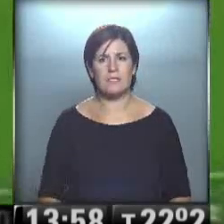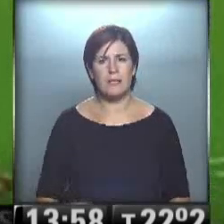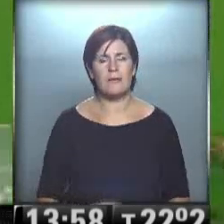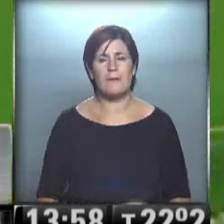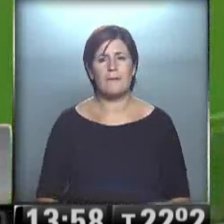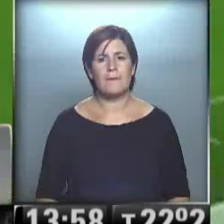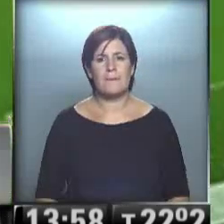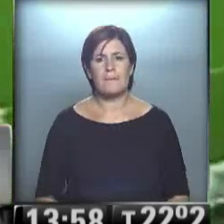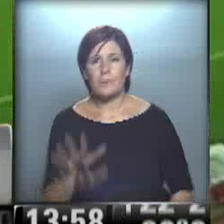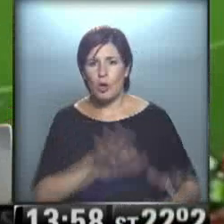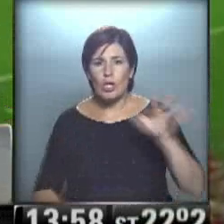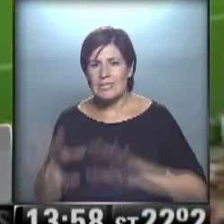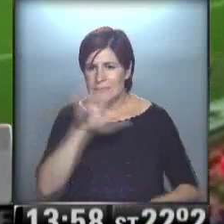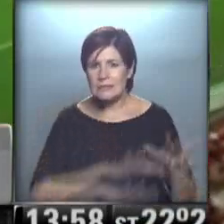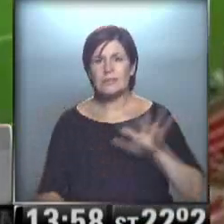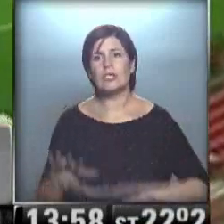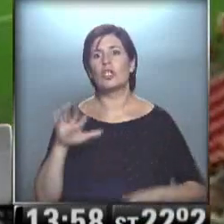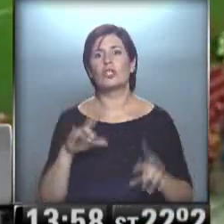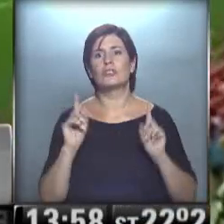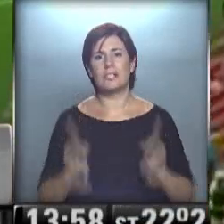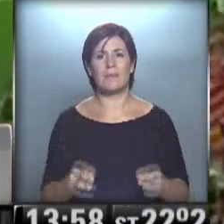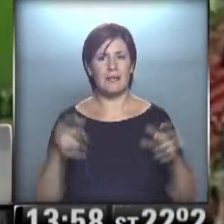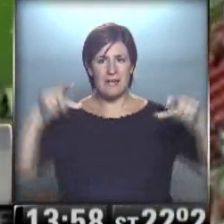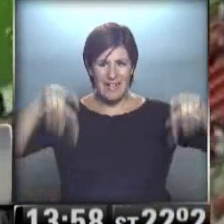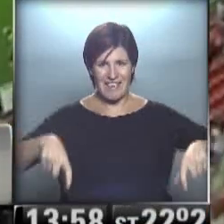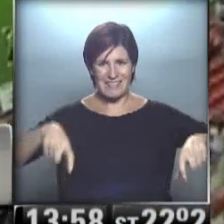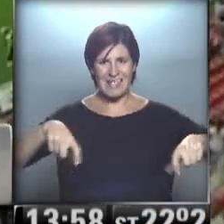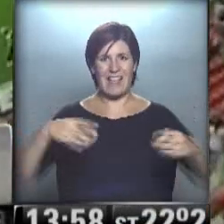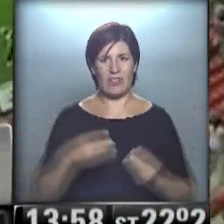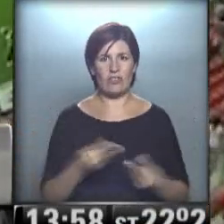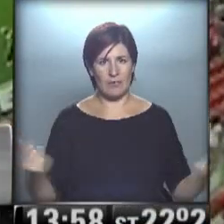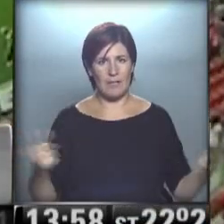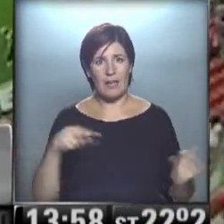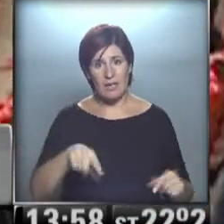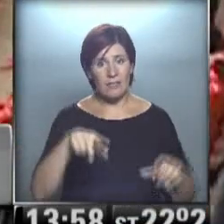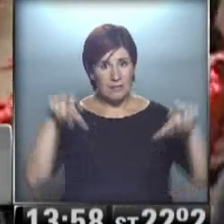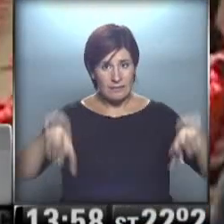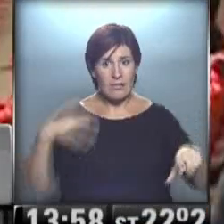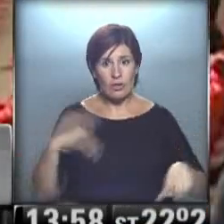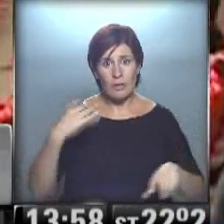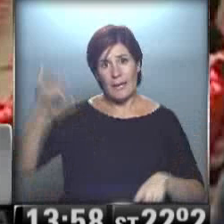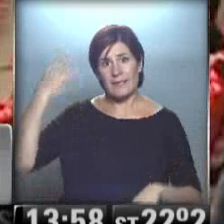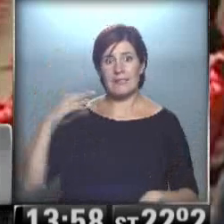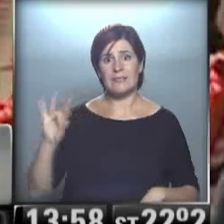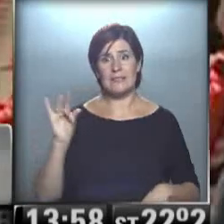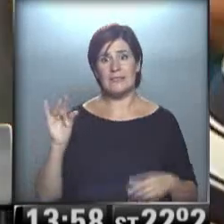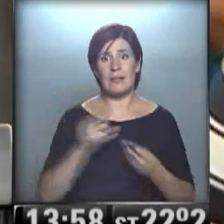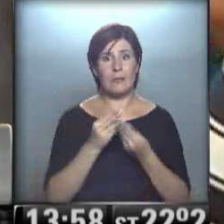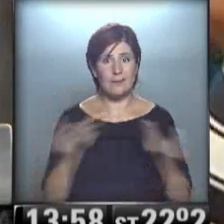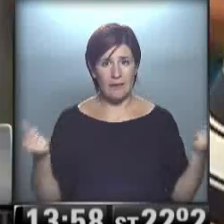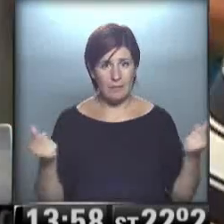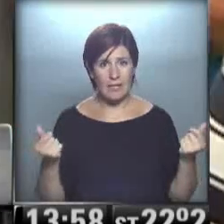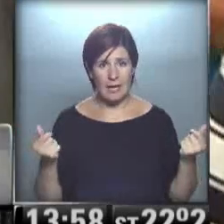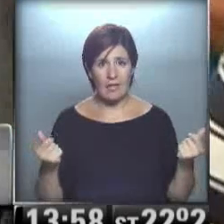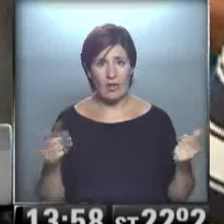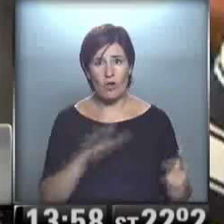de la organización con la entrega de los estadios. Este estadio tenía que haber estado terminado en diciembre. Estamos hablando de la Arena